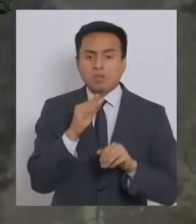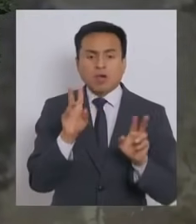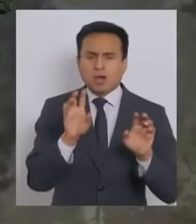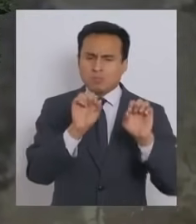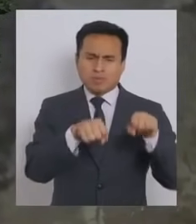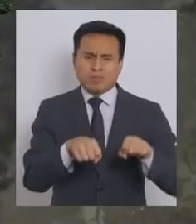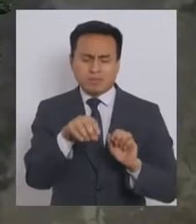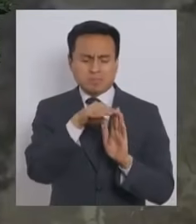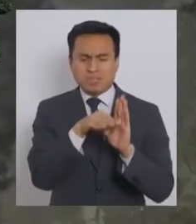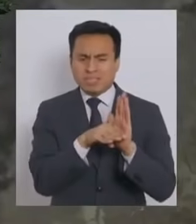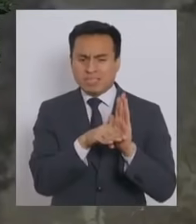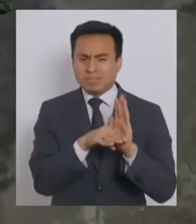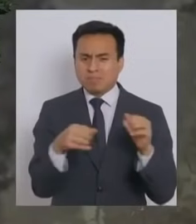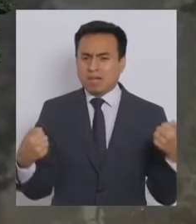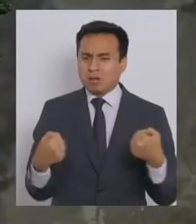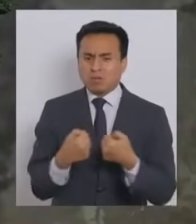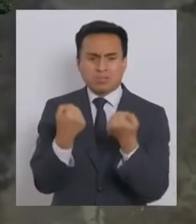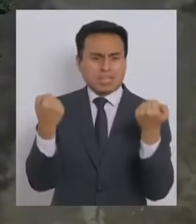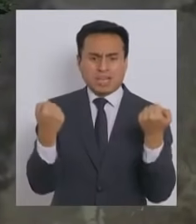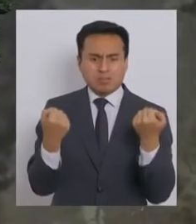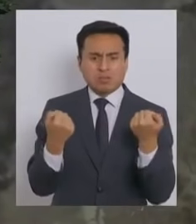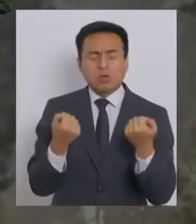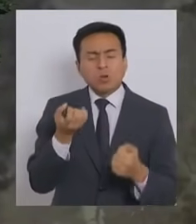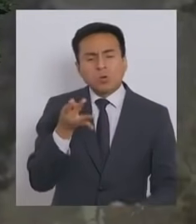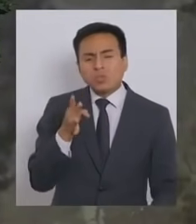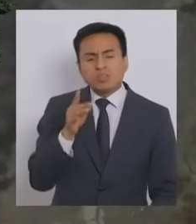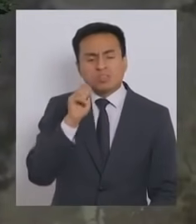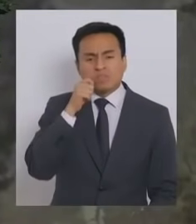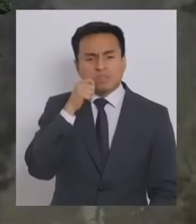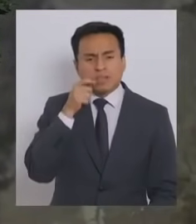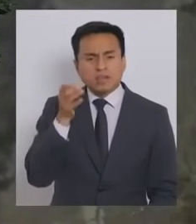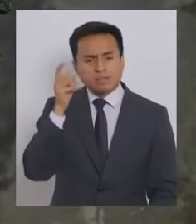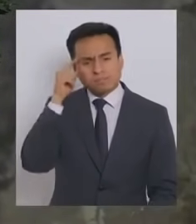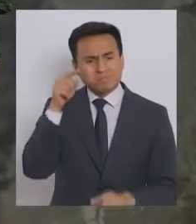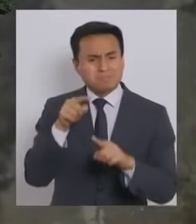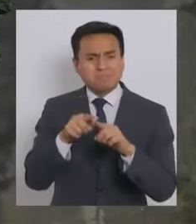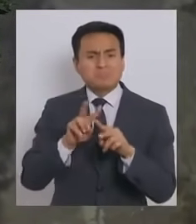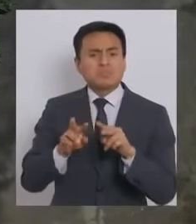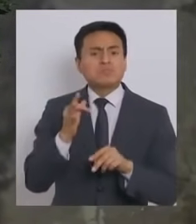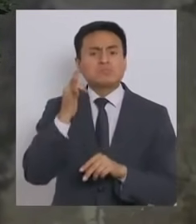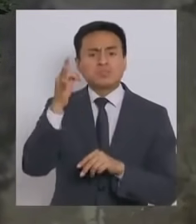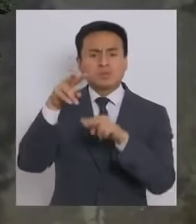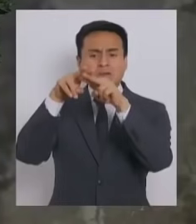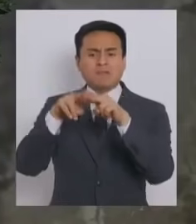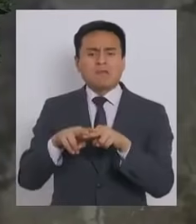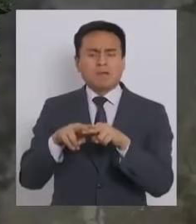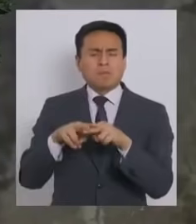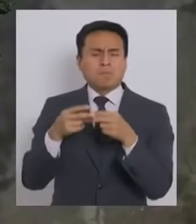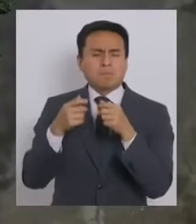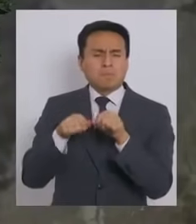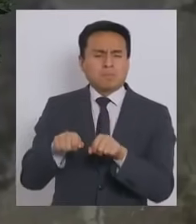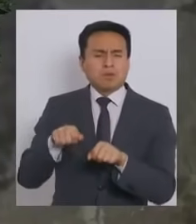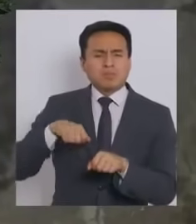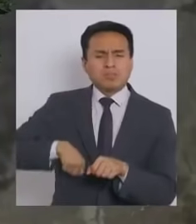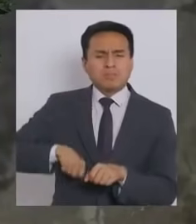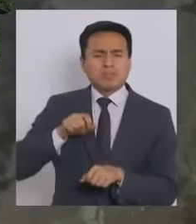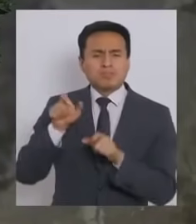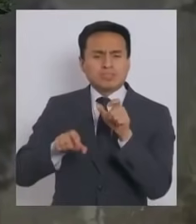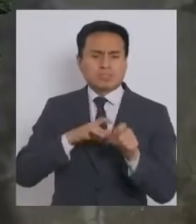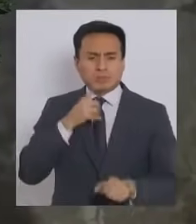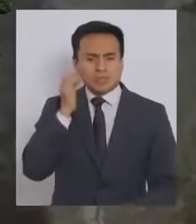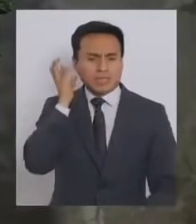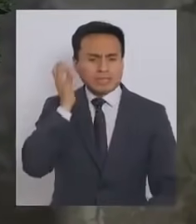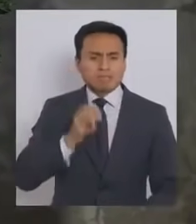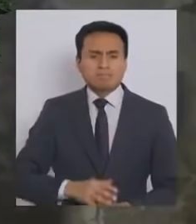medidas que nos parecen que van en el sentido contrario y que lo único que en definitiva van a generar son peores pensiones para los chilenos y las chilenas.